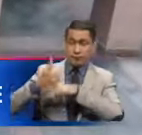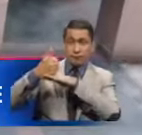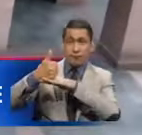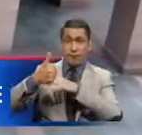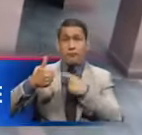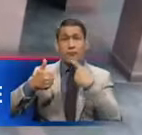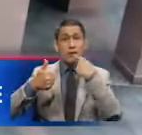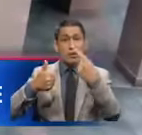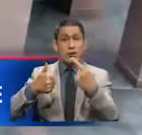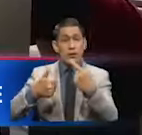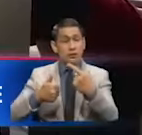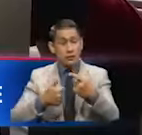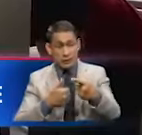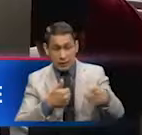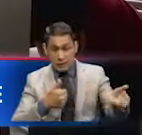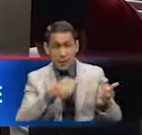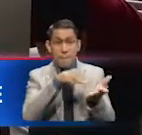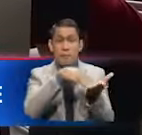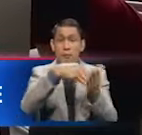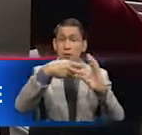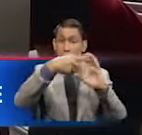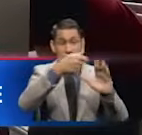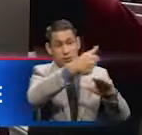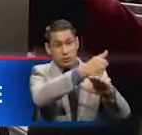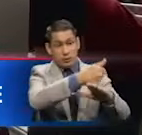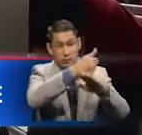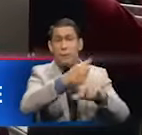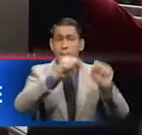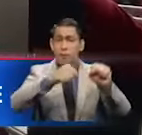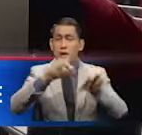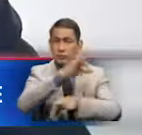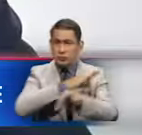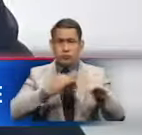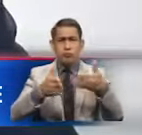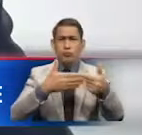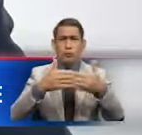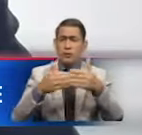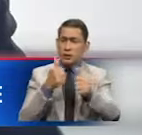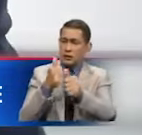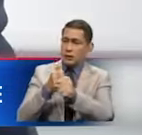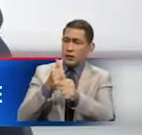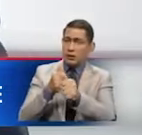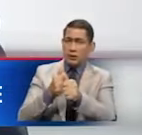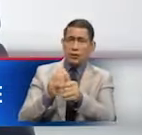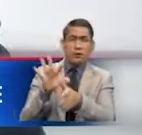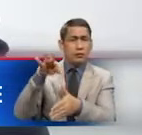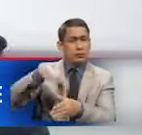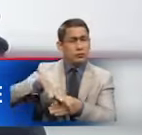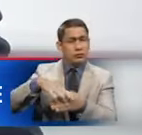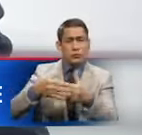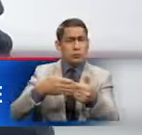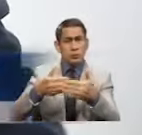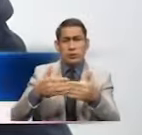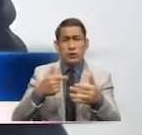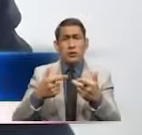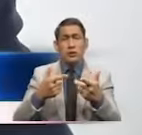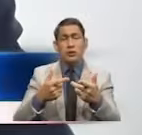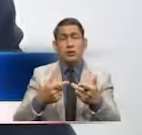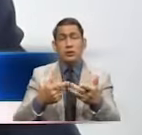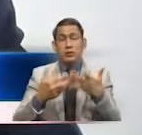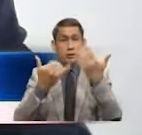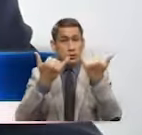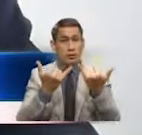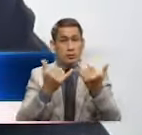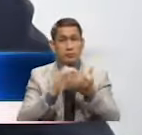podrán ser reemplazados, pese a que esté en marcha un proceso electoral. La Procuraduría, al pronunciarse finalmente, ha puesto fin a